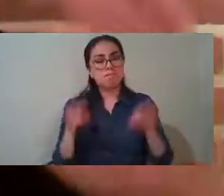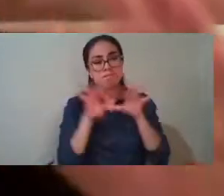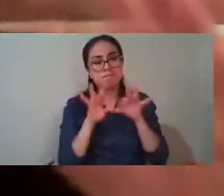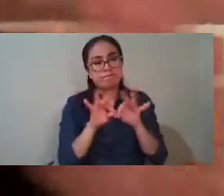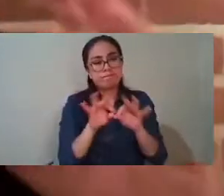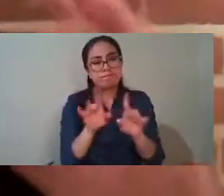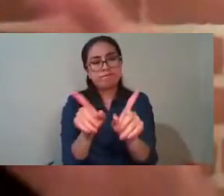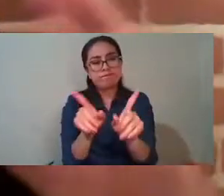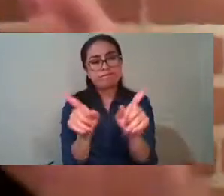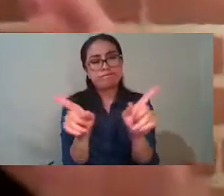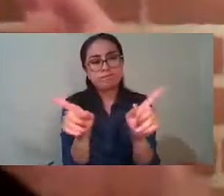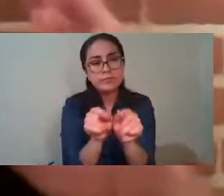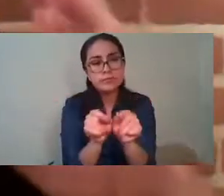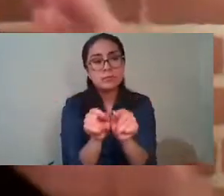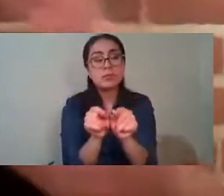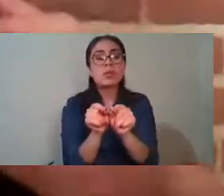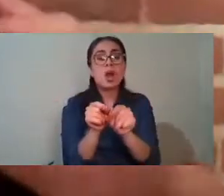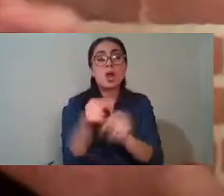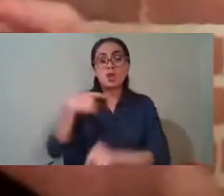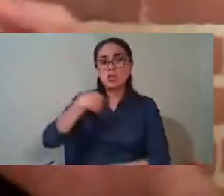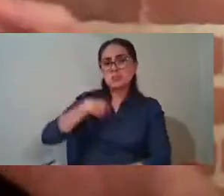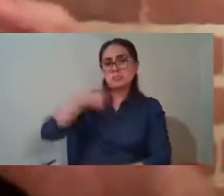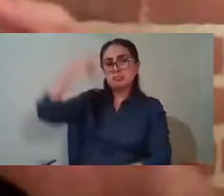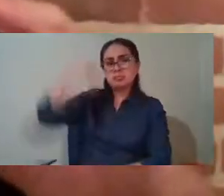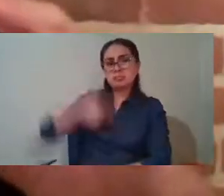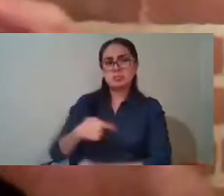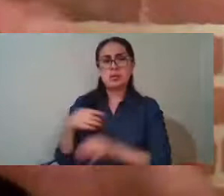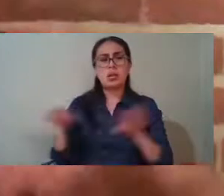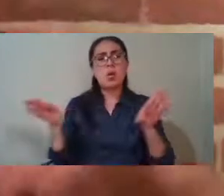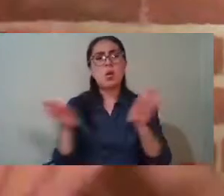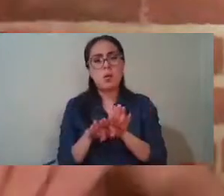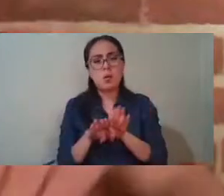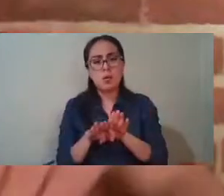resumir, yo soy,